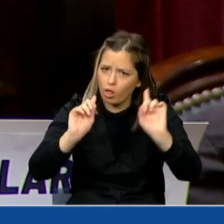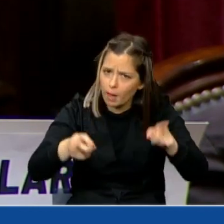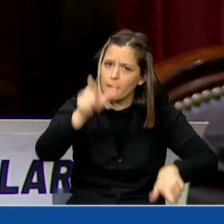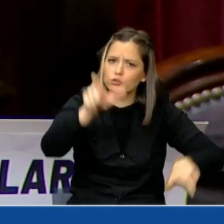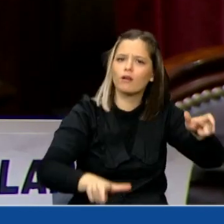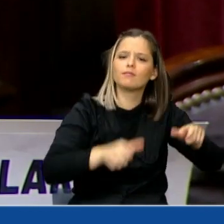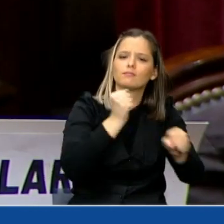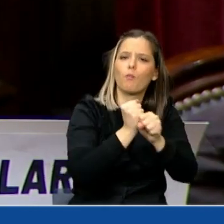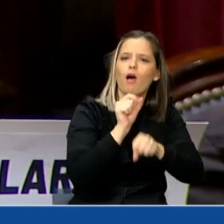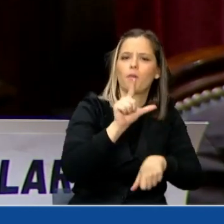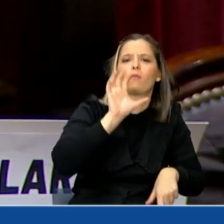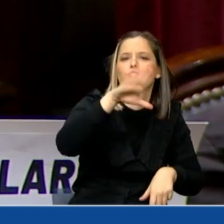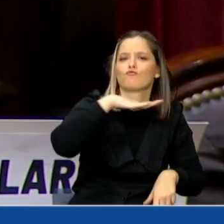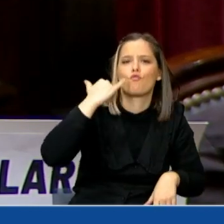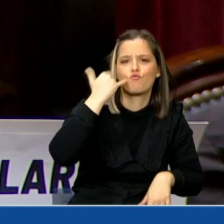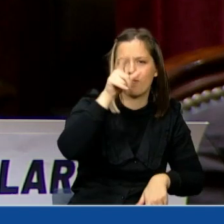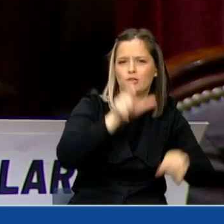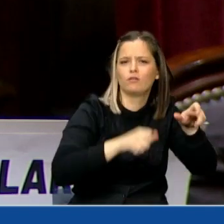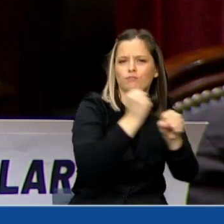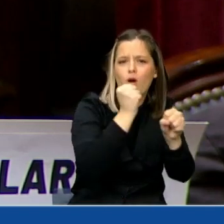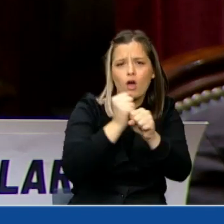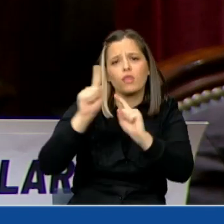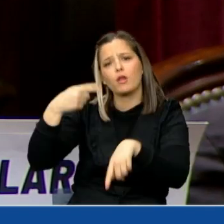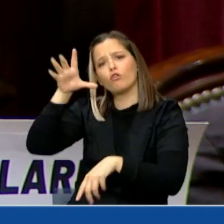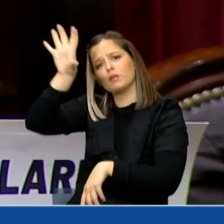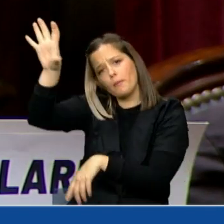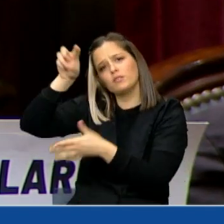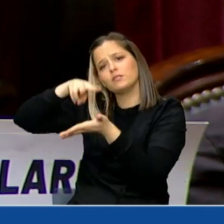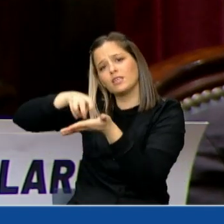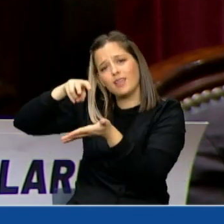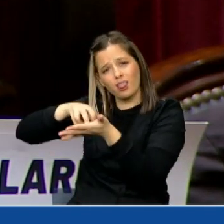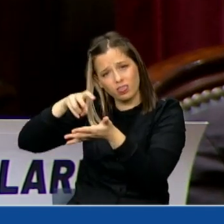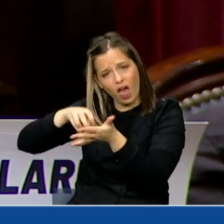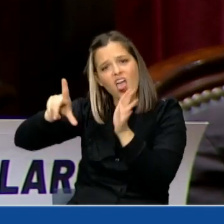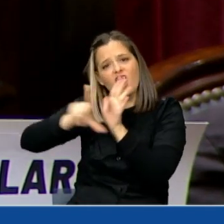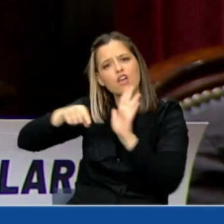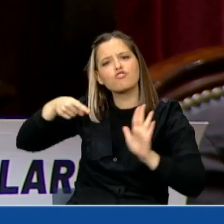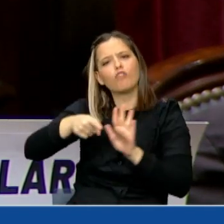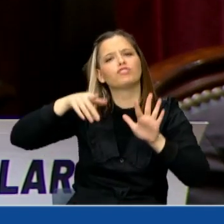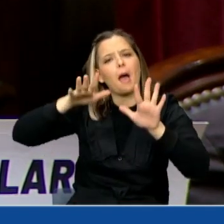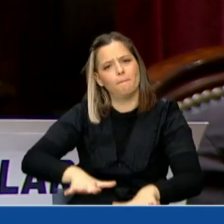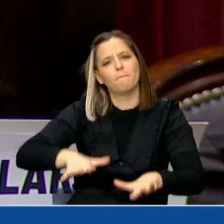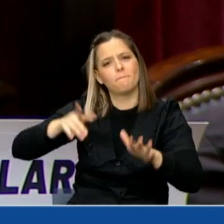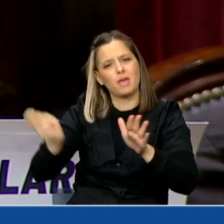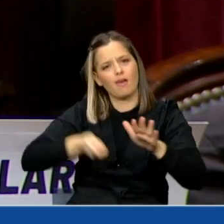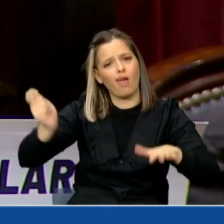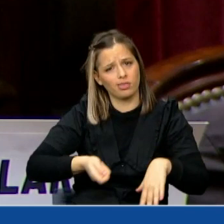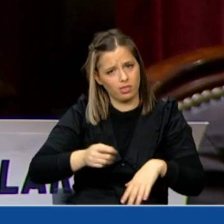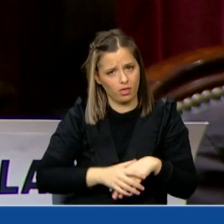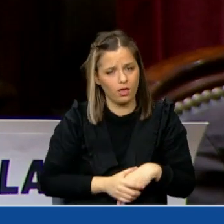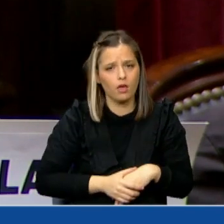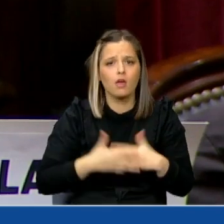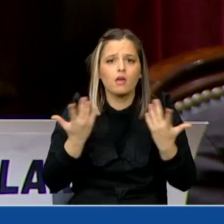Jujuy. Esto también se ve en Salta con la ley antipiquetes, distintas medidas contra la protesta